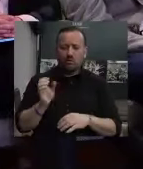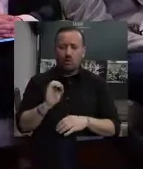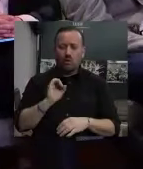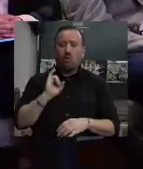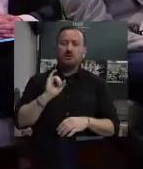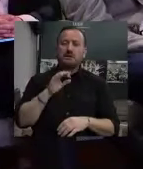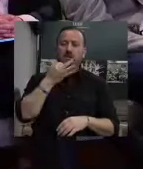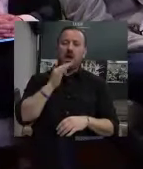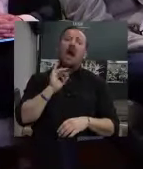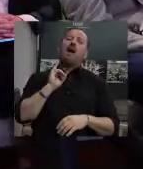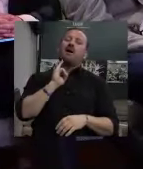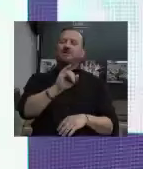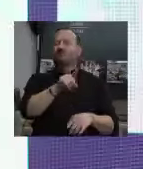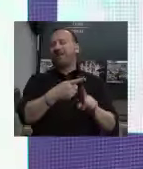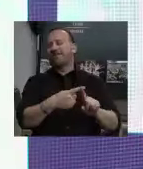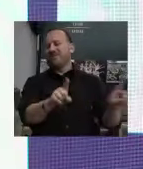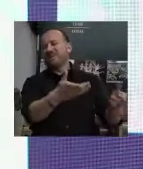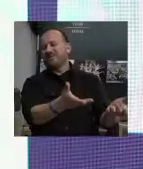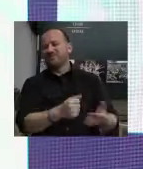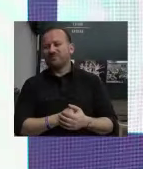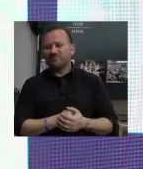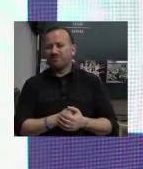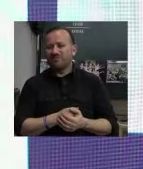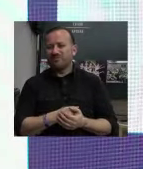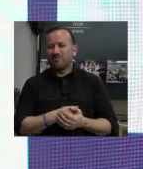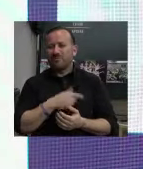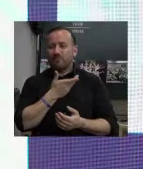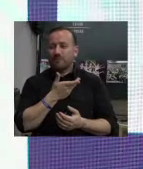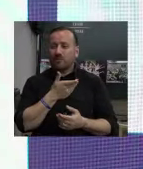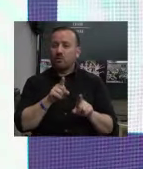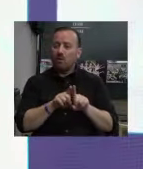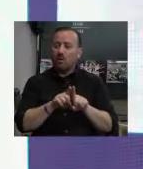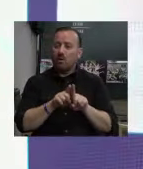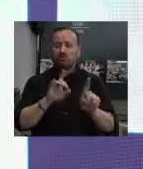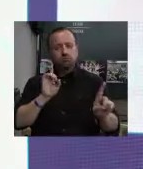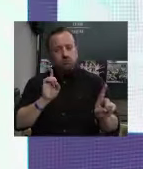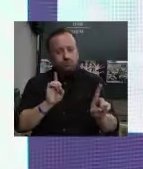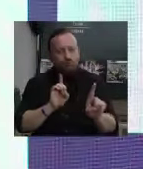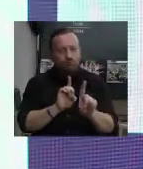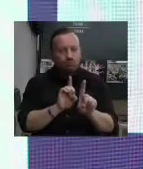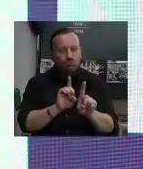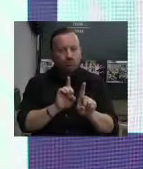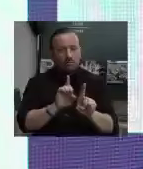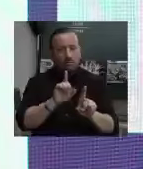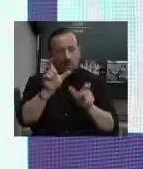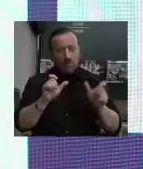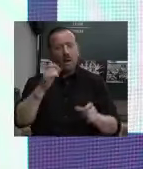sí Estos son distintos eso atrae pero eso no